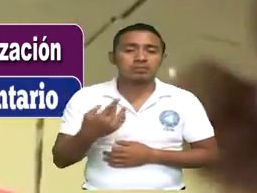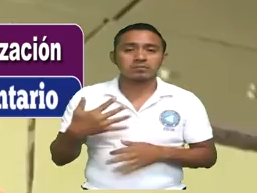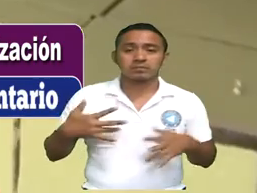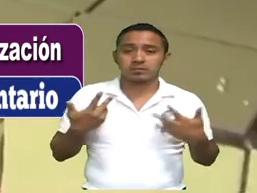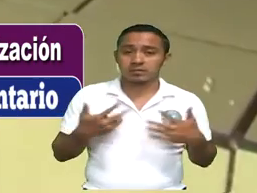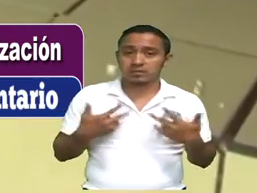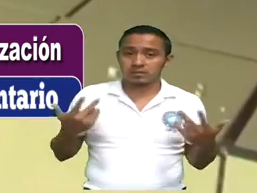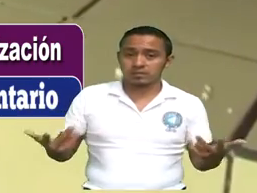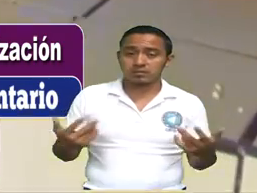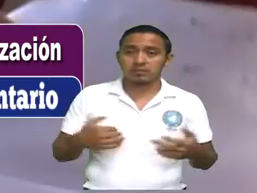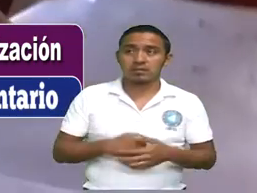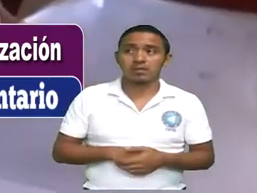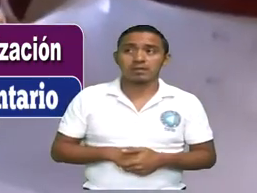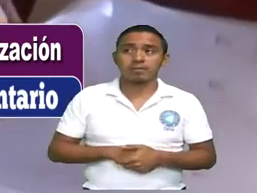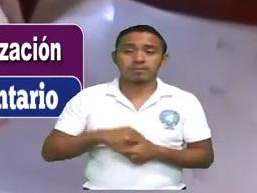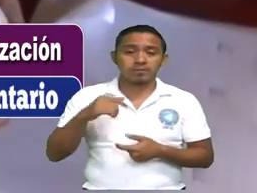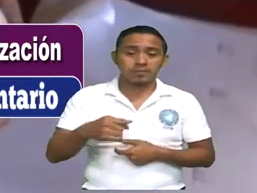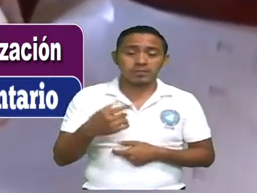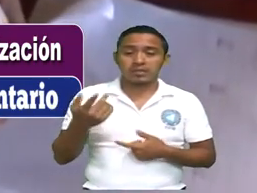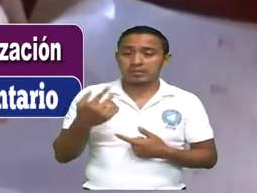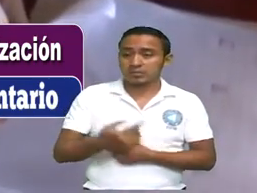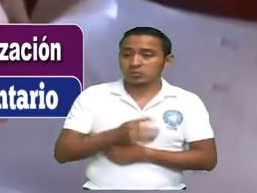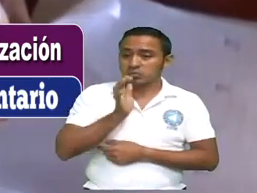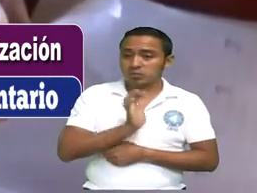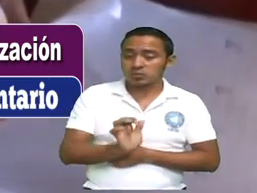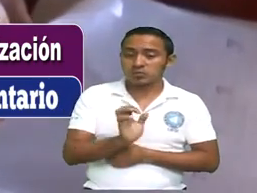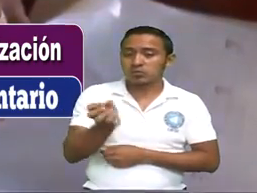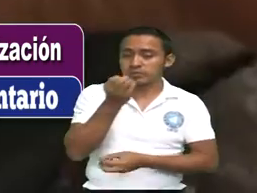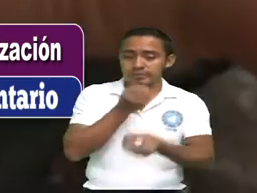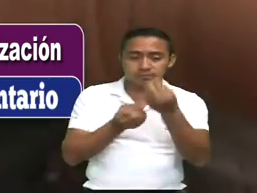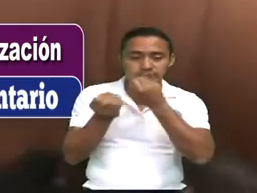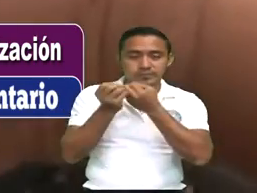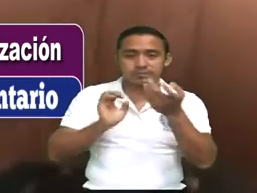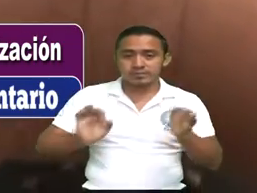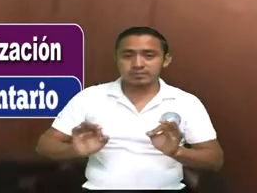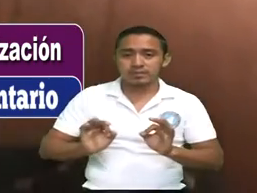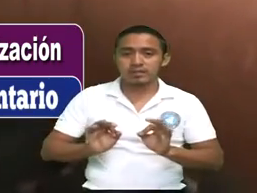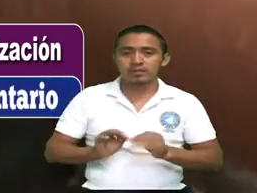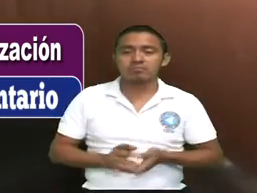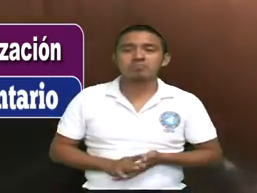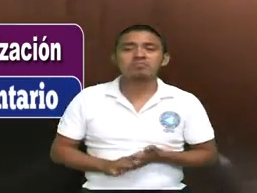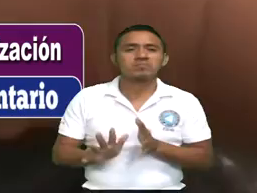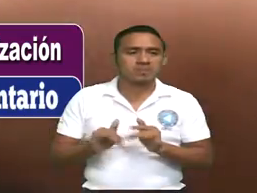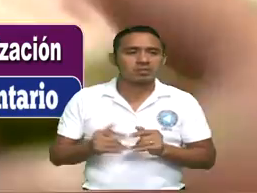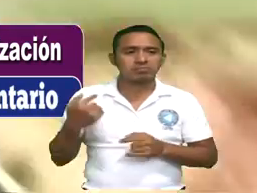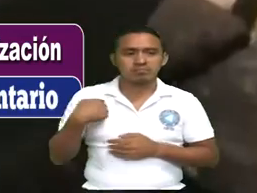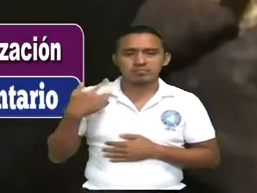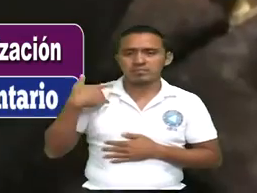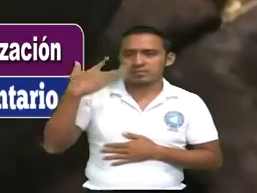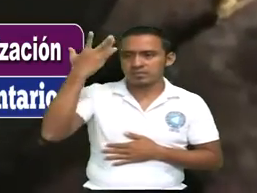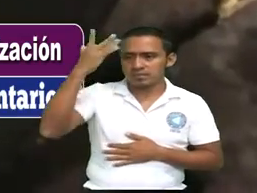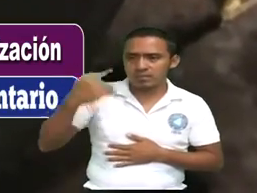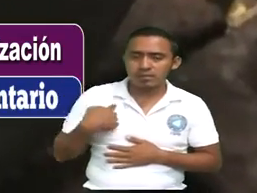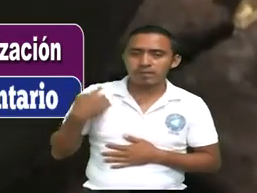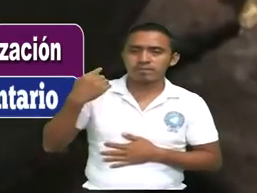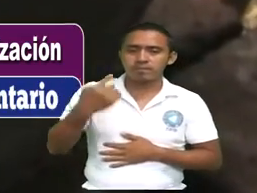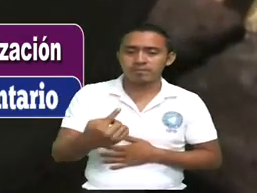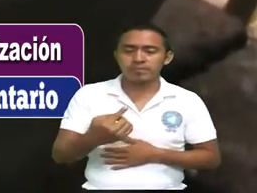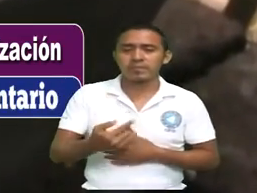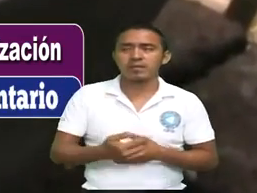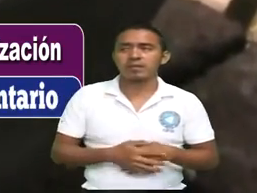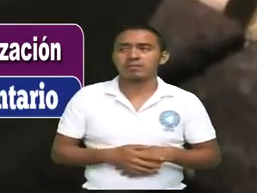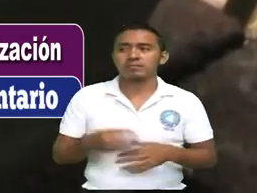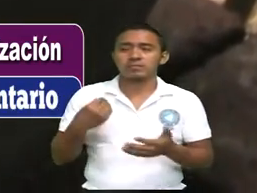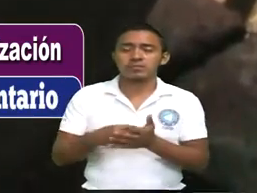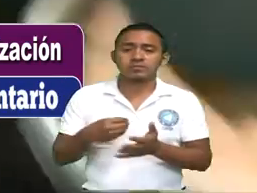alegría, que esos niños toman sus alimentos, como ya ellos llegan, ya ellos saben que llegan, ya no llegan a los bares a